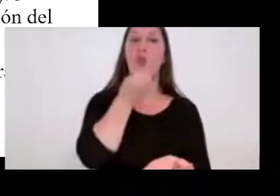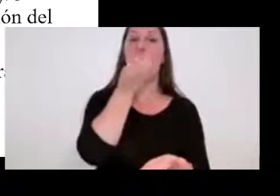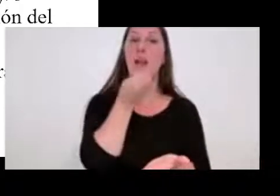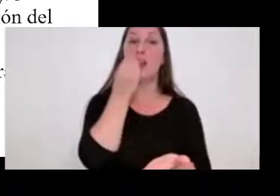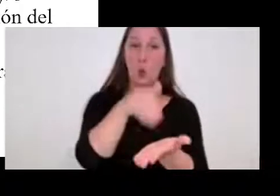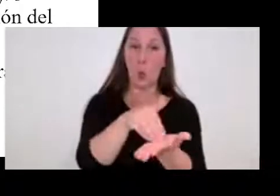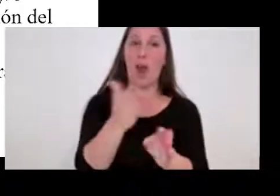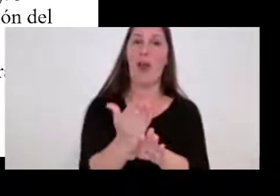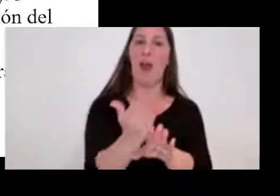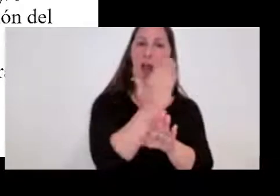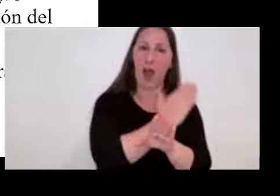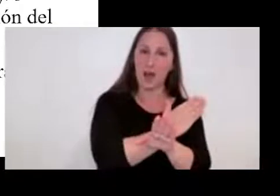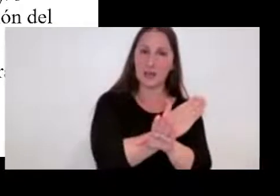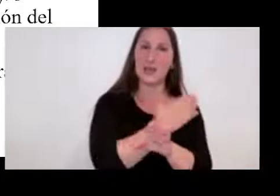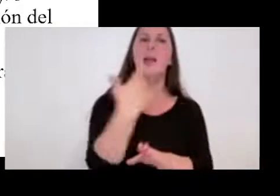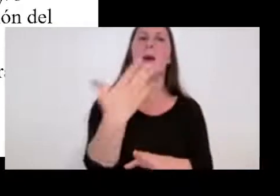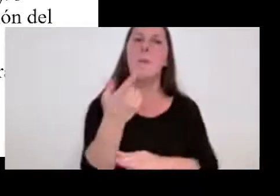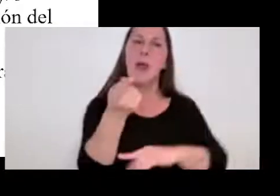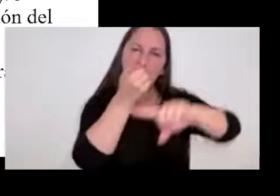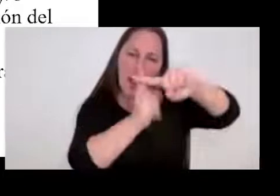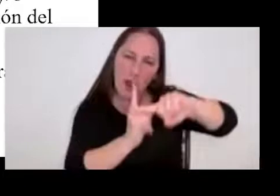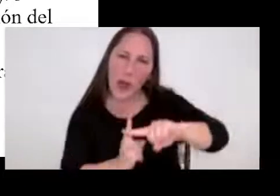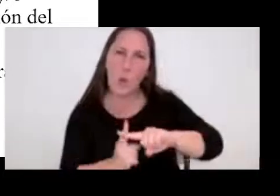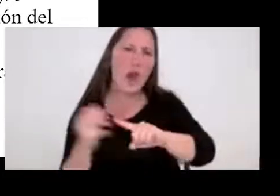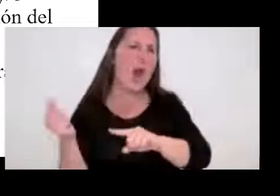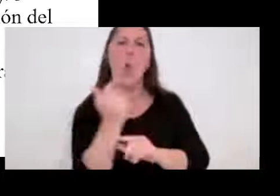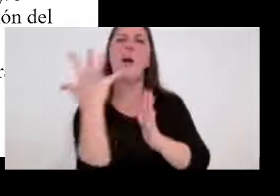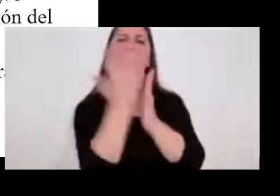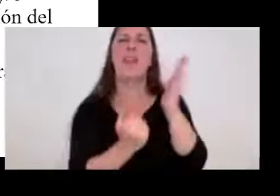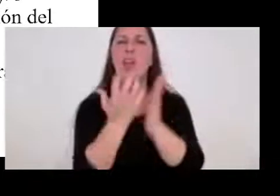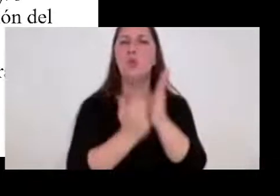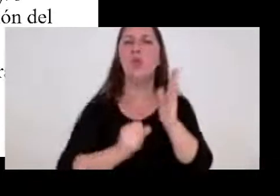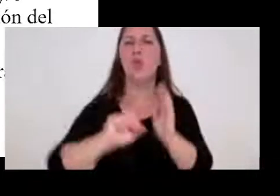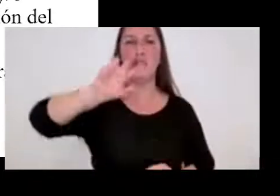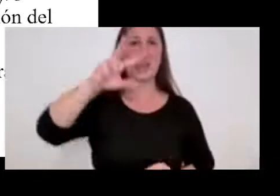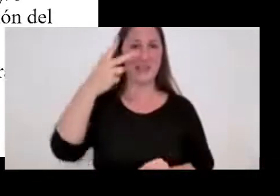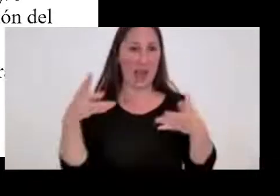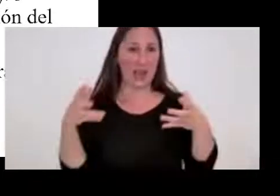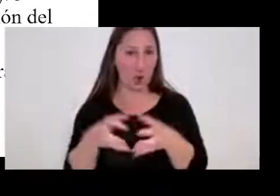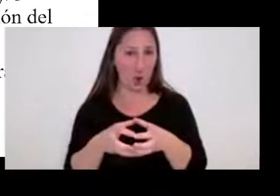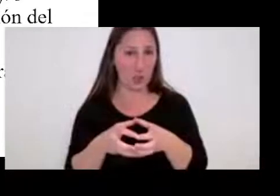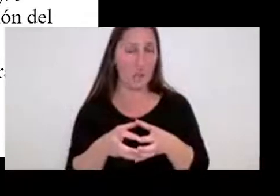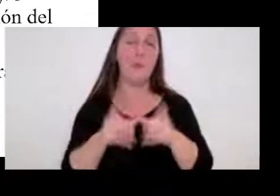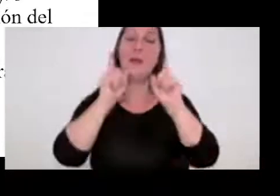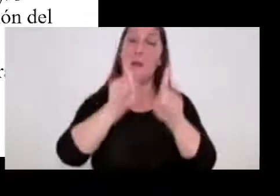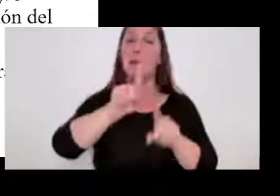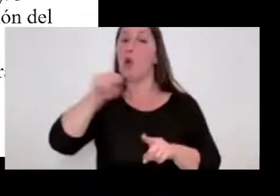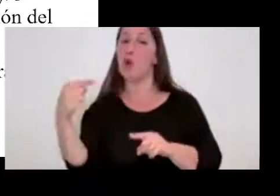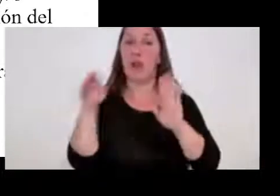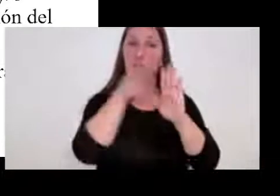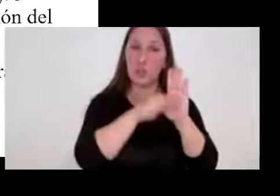jurada para poder computar la deducción de tercera categoría, pero la otra condición era